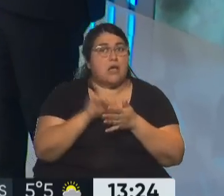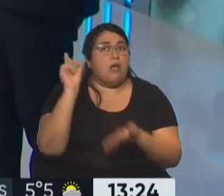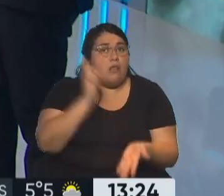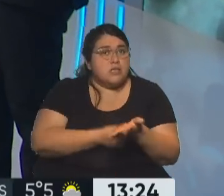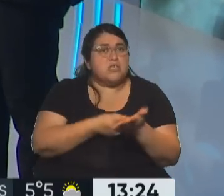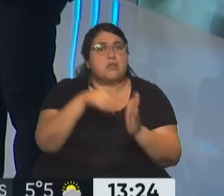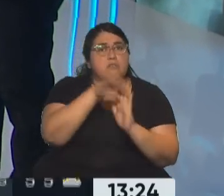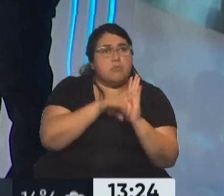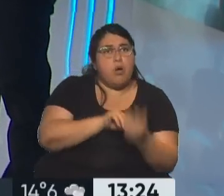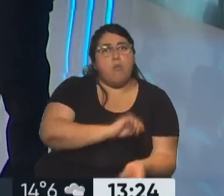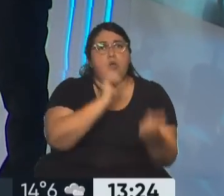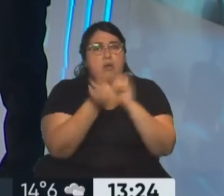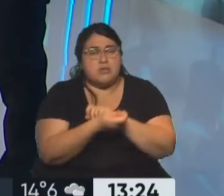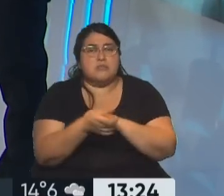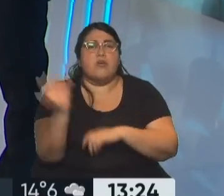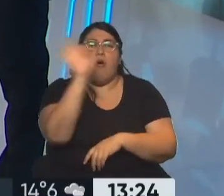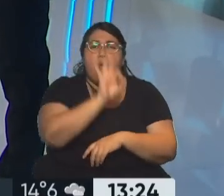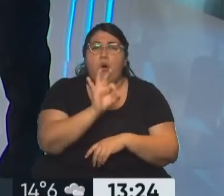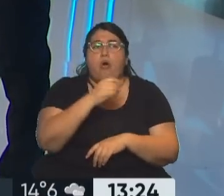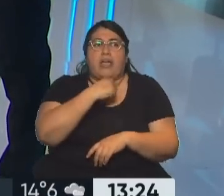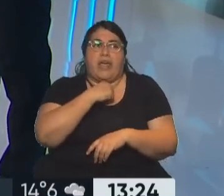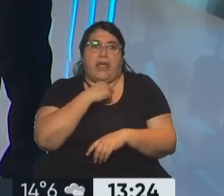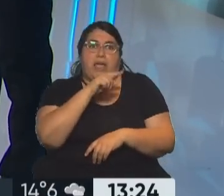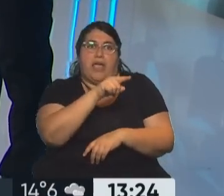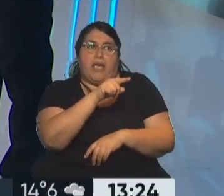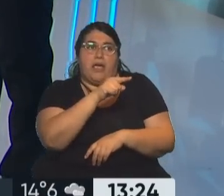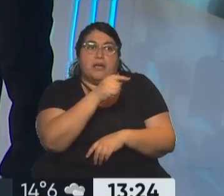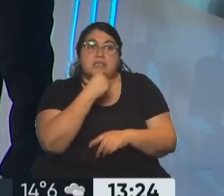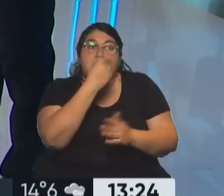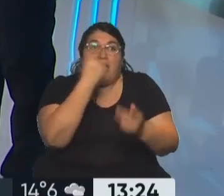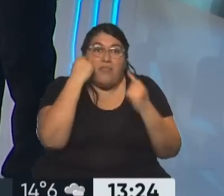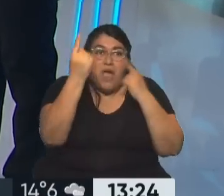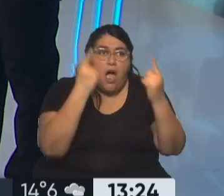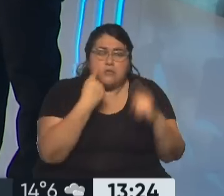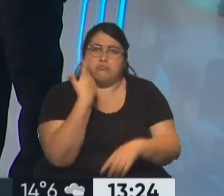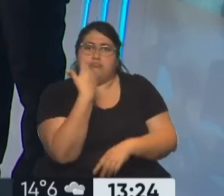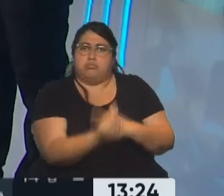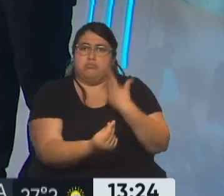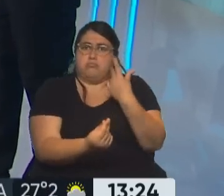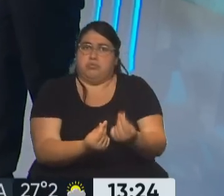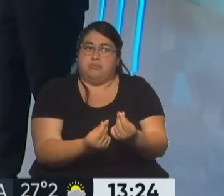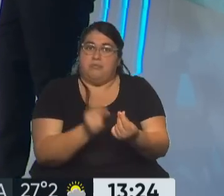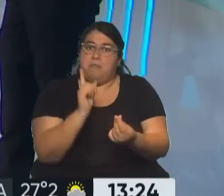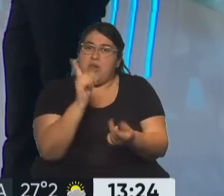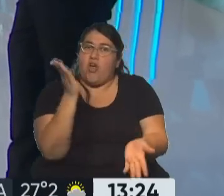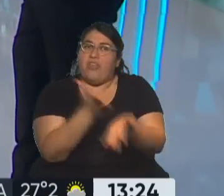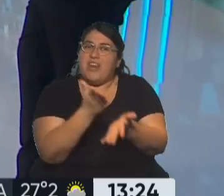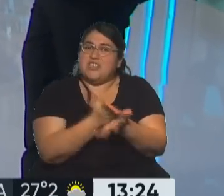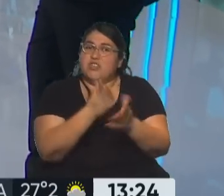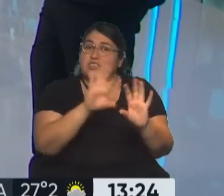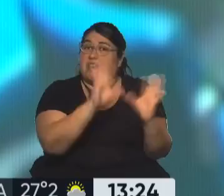se proponen negarse de alguna manera a cumplir ciertas normas de derecho internacional y que Lula justamente